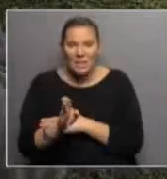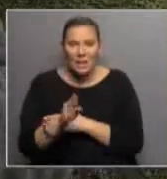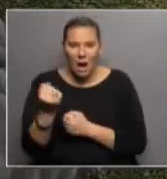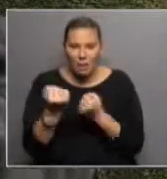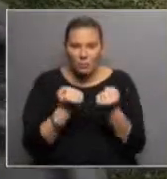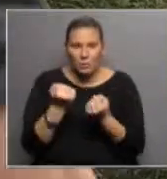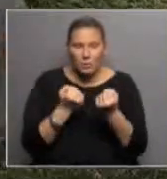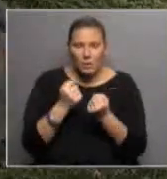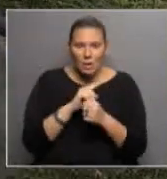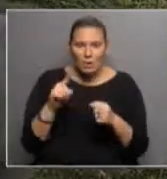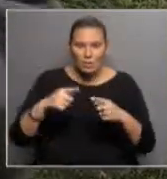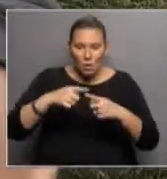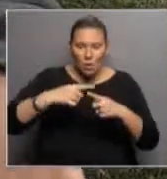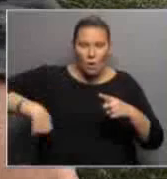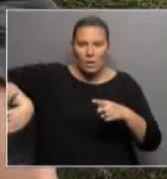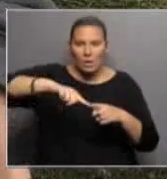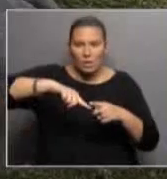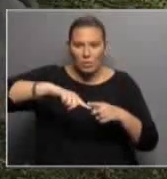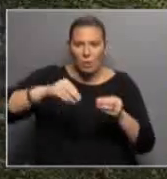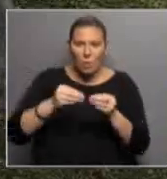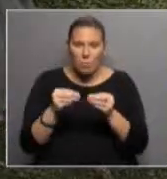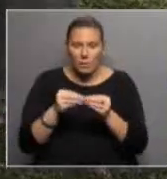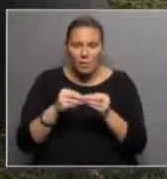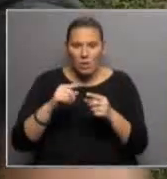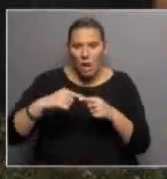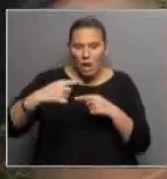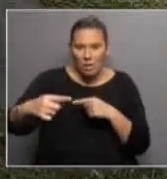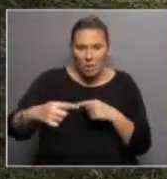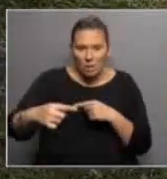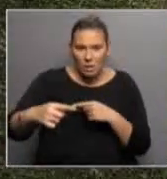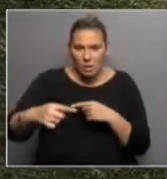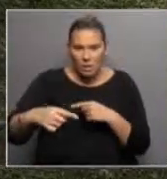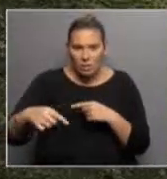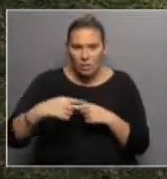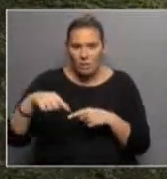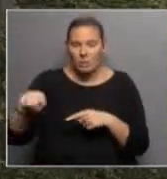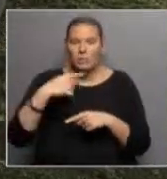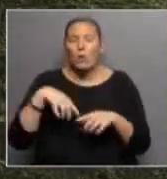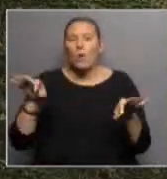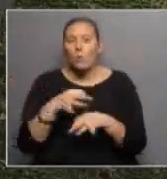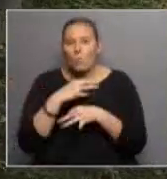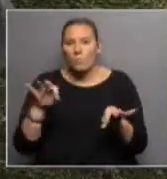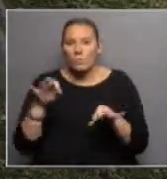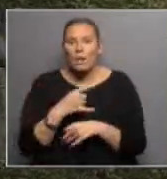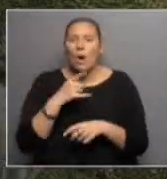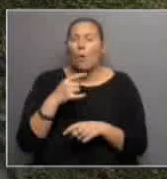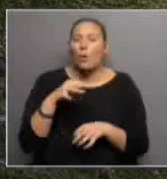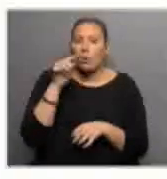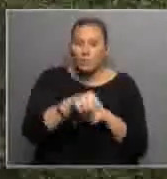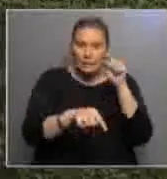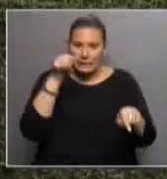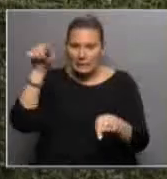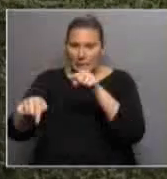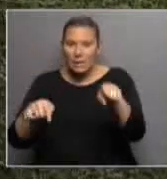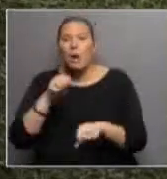hago de cuenta que en vez de ser redonda la ronda de mis compañeros, larga. Entonces hago, soy la farolera que a la puesta el sol.